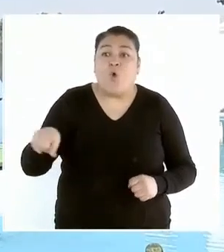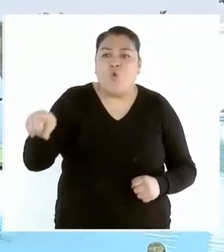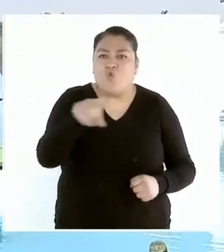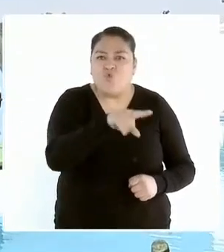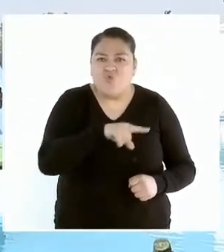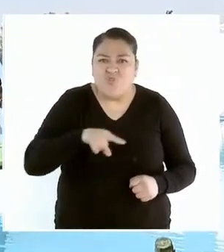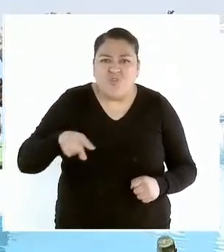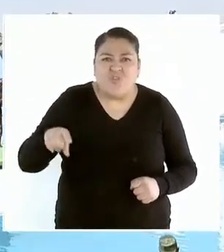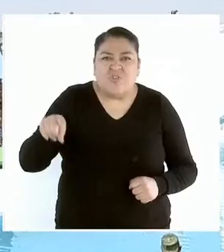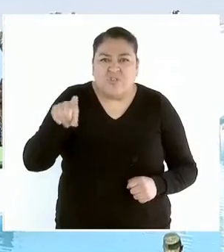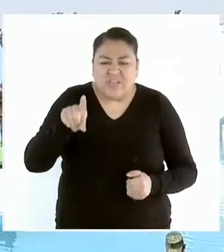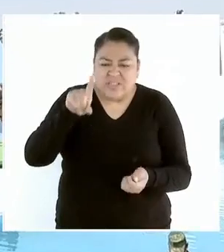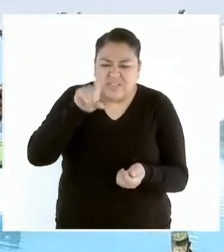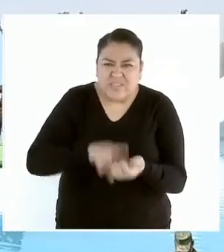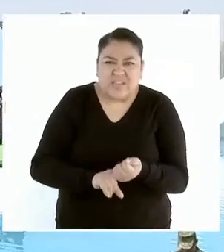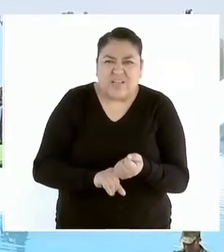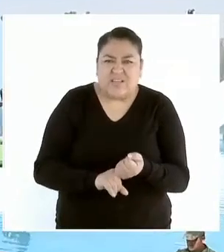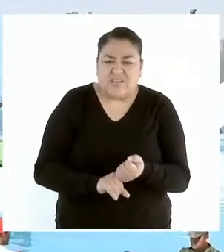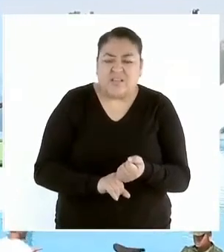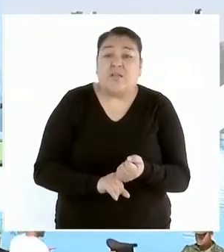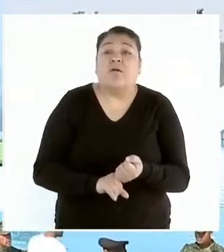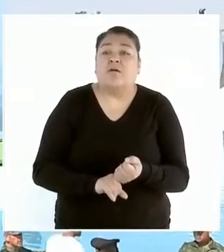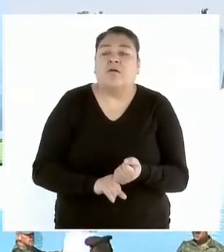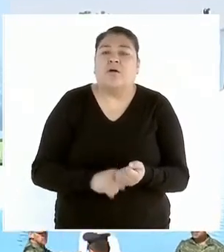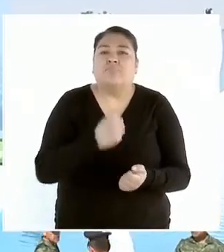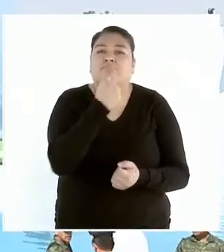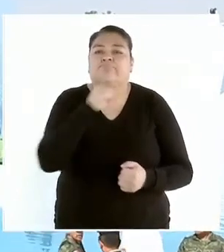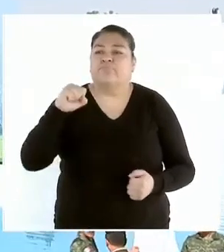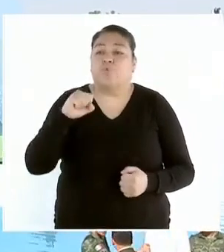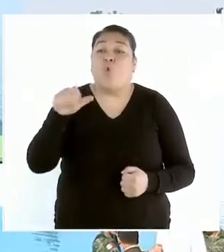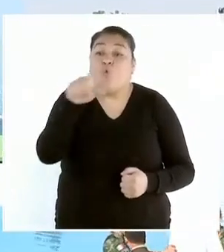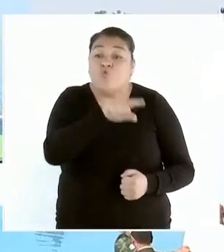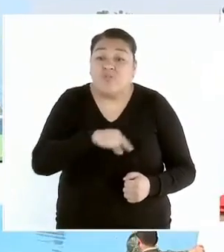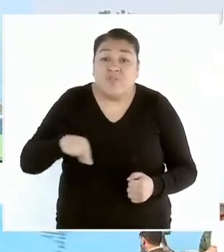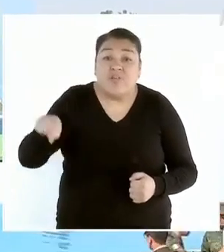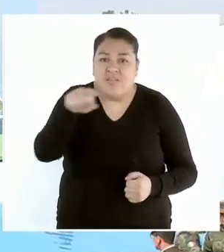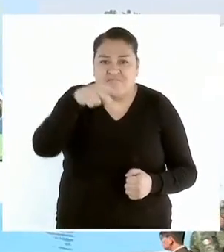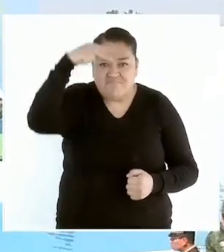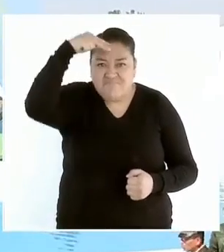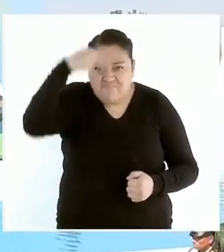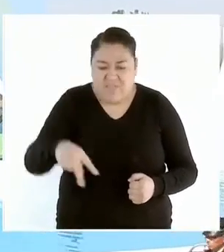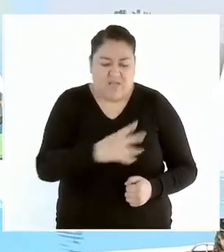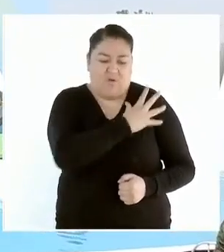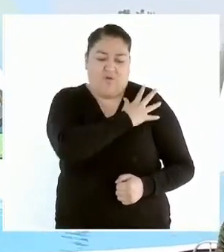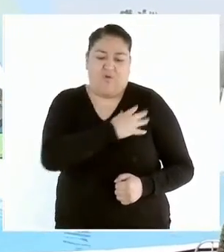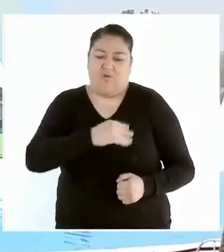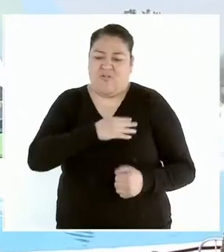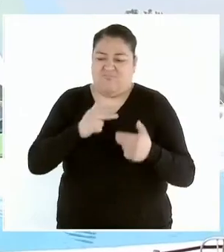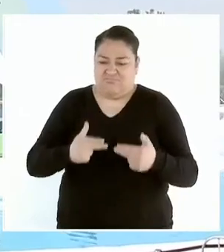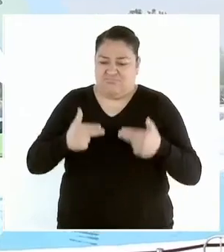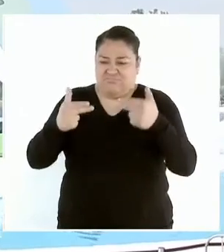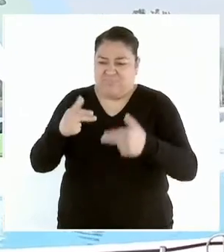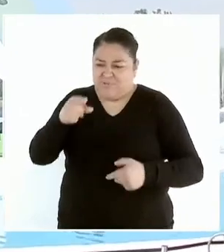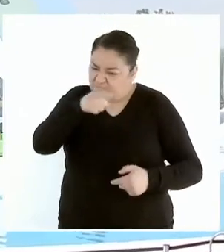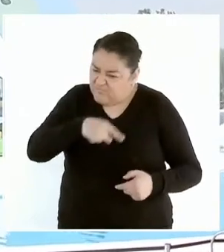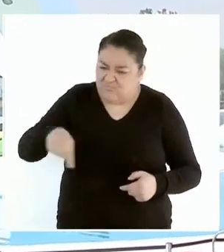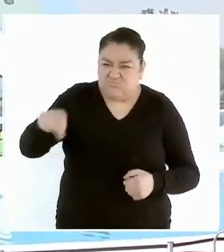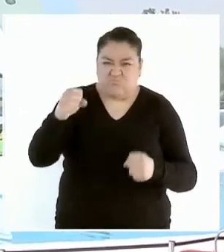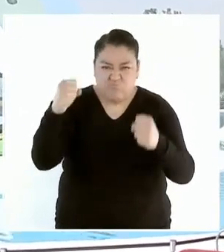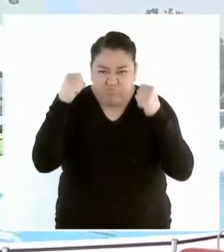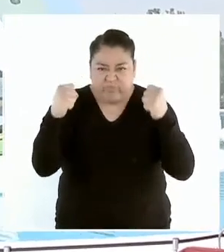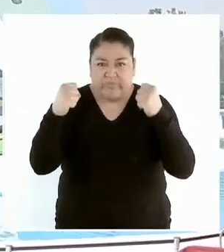mejores hijos de la patria y así fue